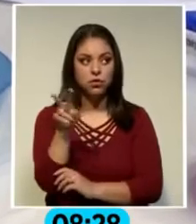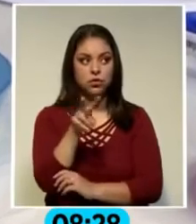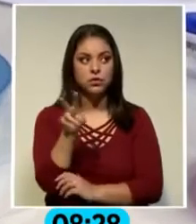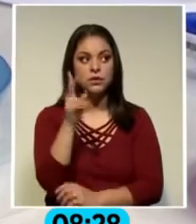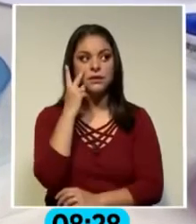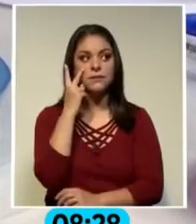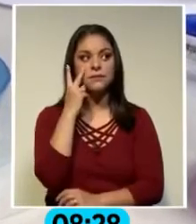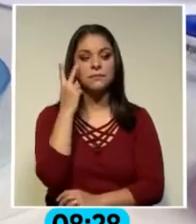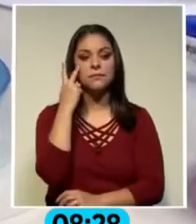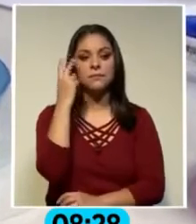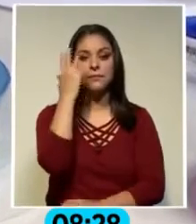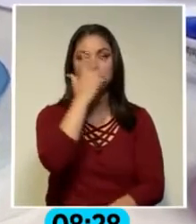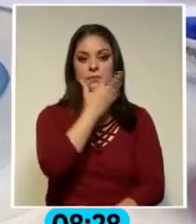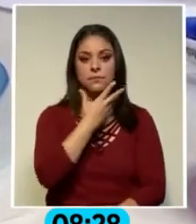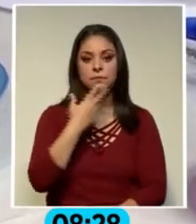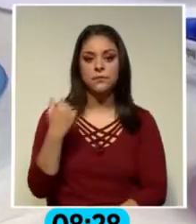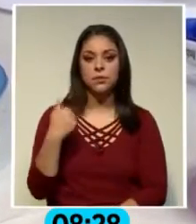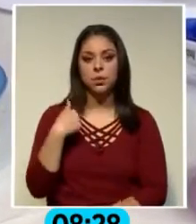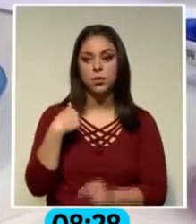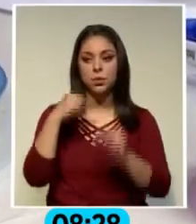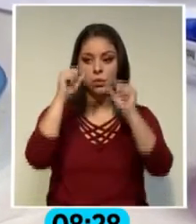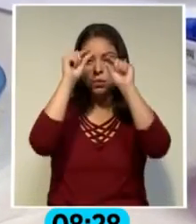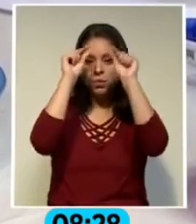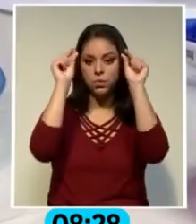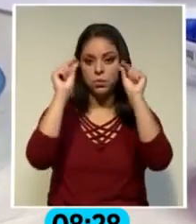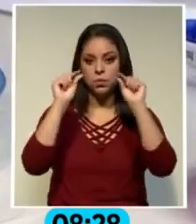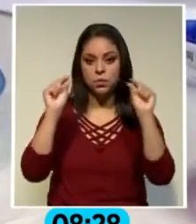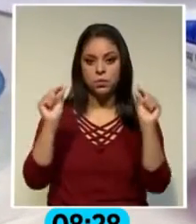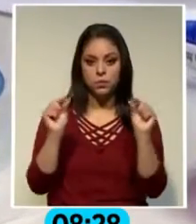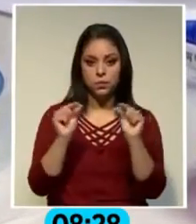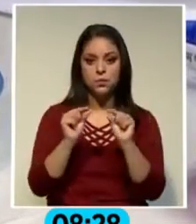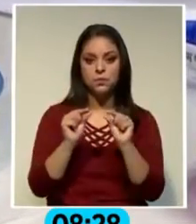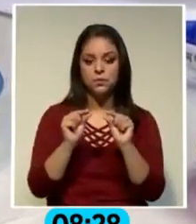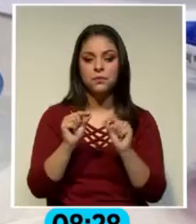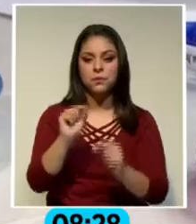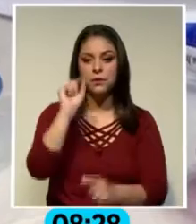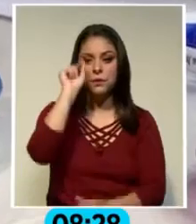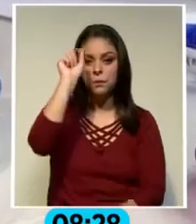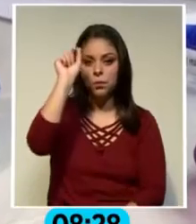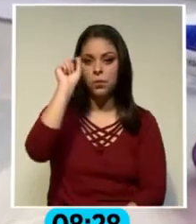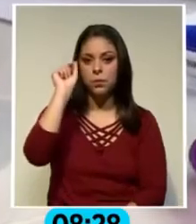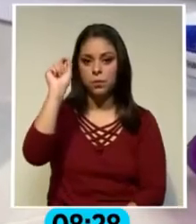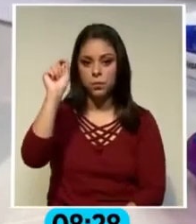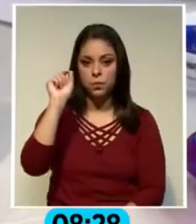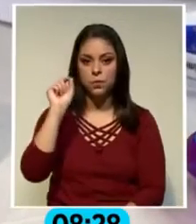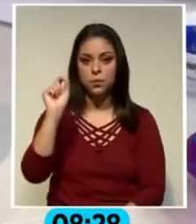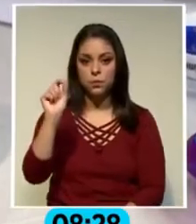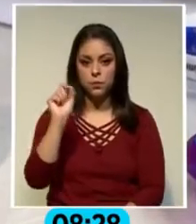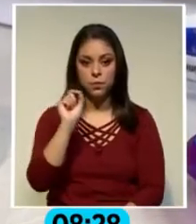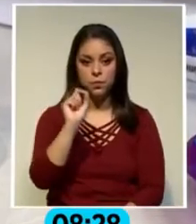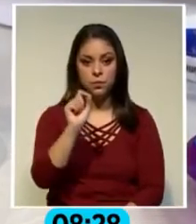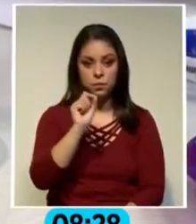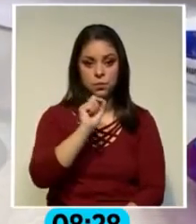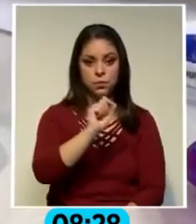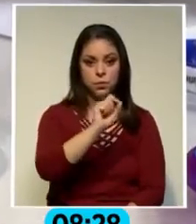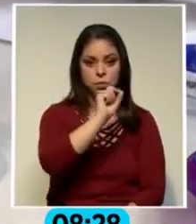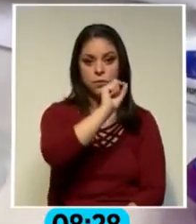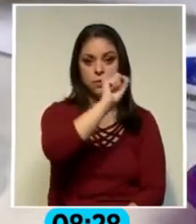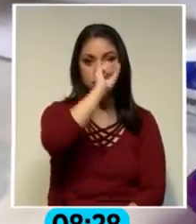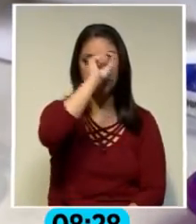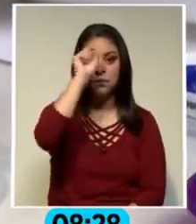niños y niñas. Entonces, pues la orillita le estoy haciendo yo. Sí, uno hace puntitos. Y cuando uno